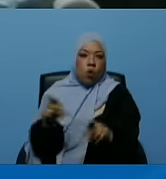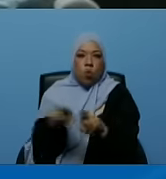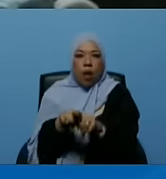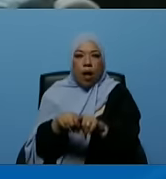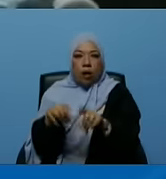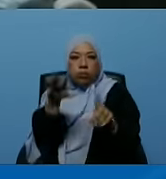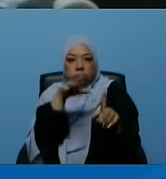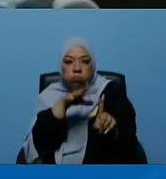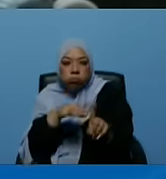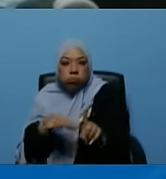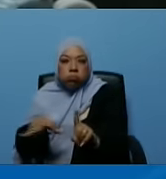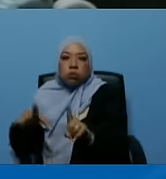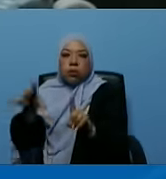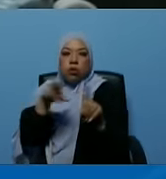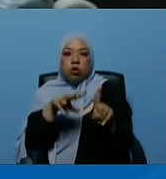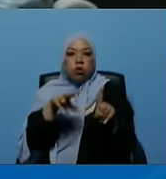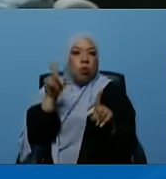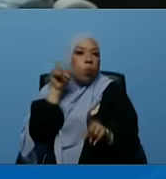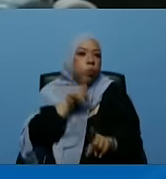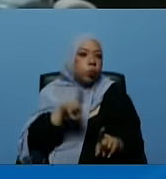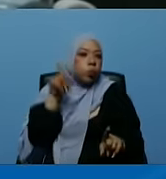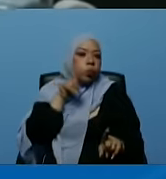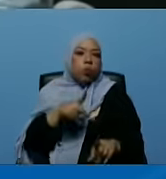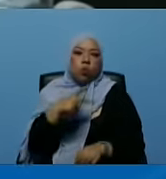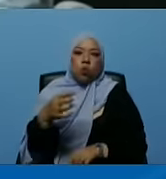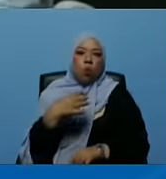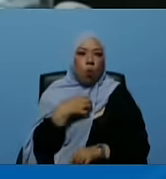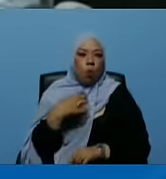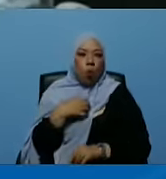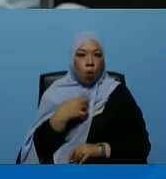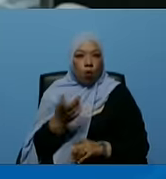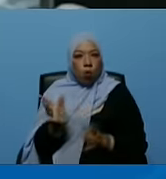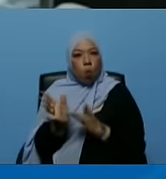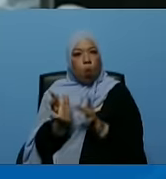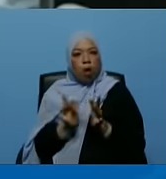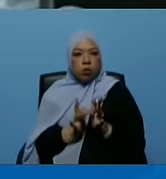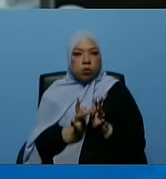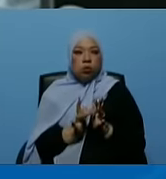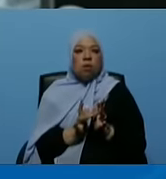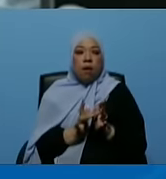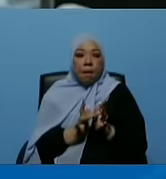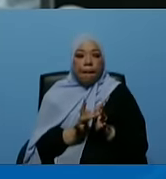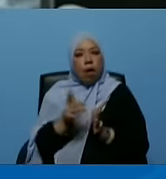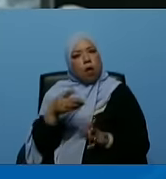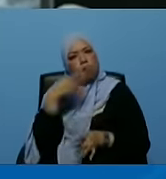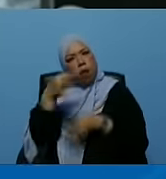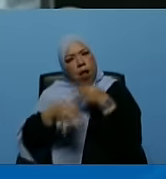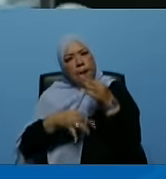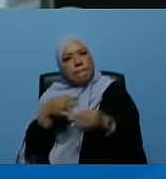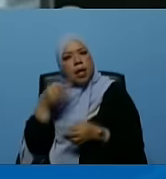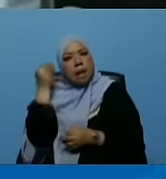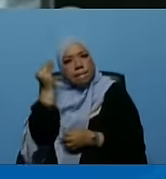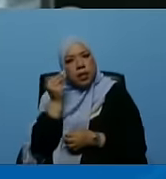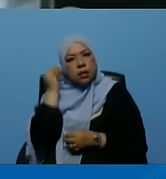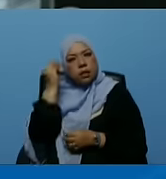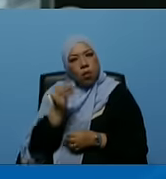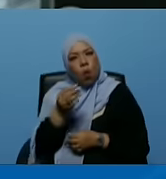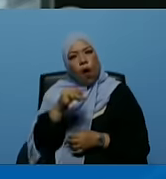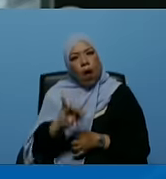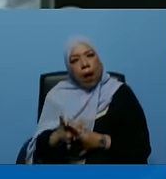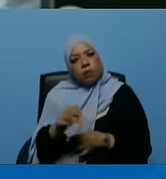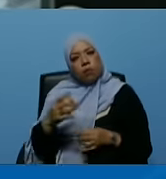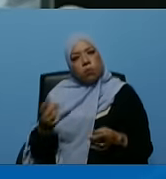tentación, ni en sus mentiras. ¿Y por qué yo digo esto? Porque debemos tener